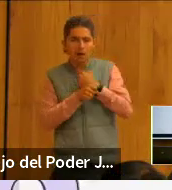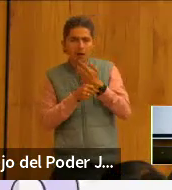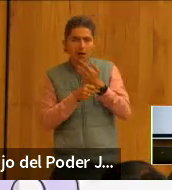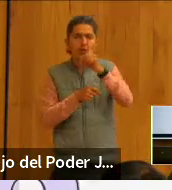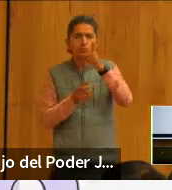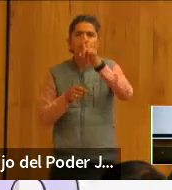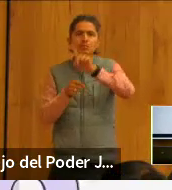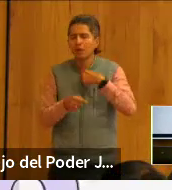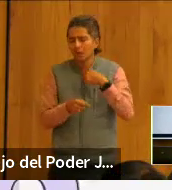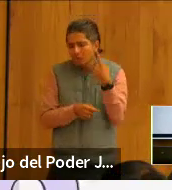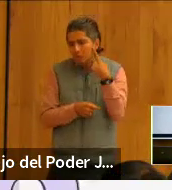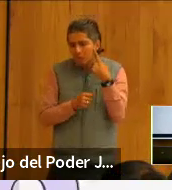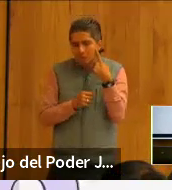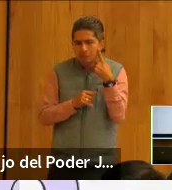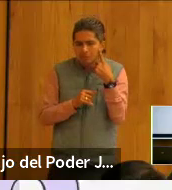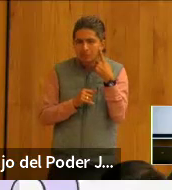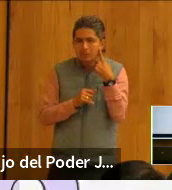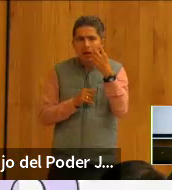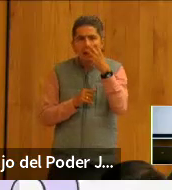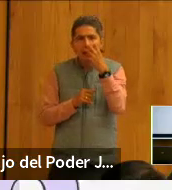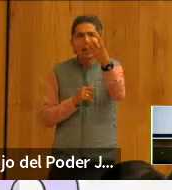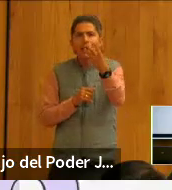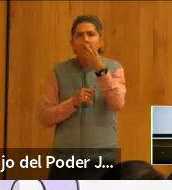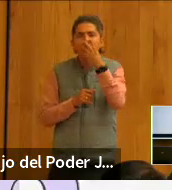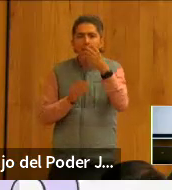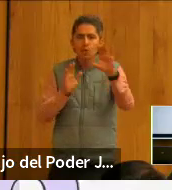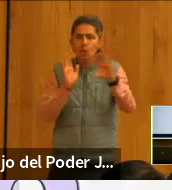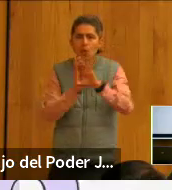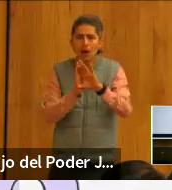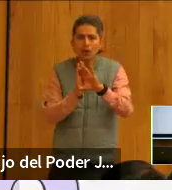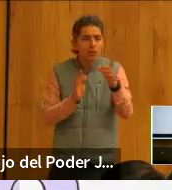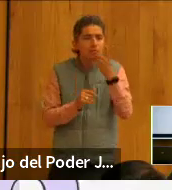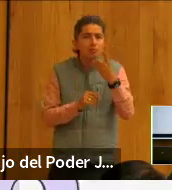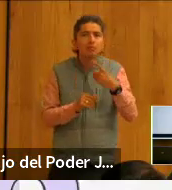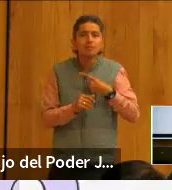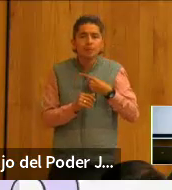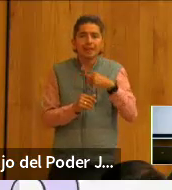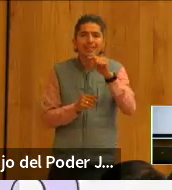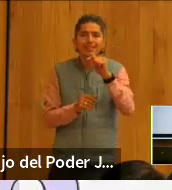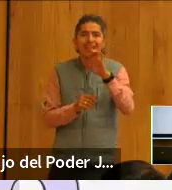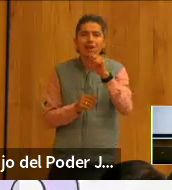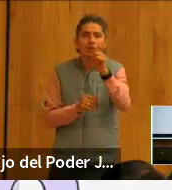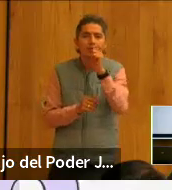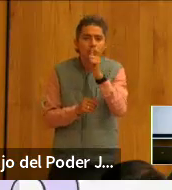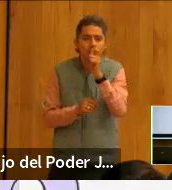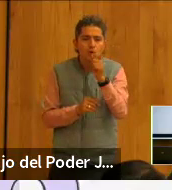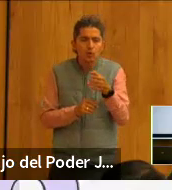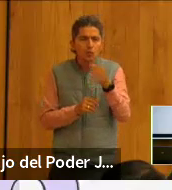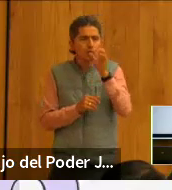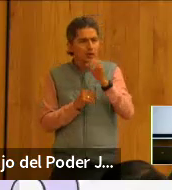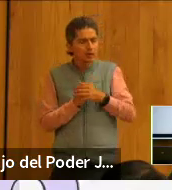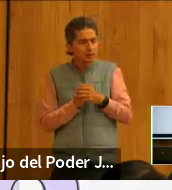día escuché que estaba gritando, entré al cuarto y me dijo que se había tomado un té de marihuana. Y